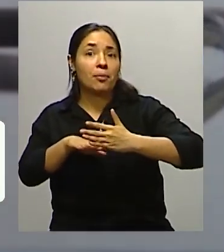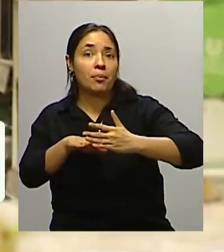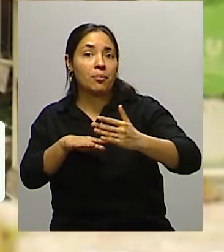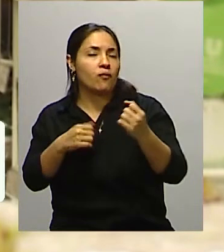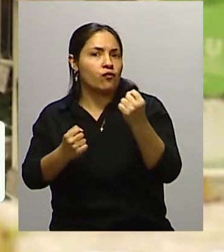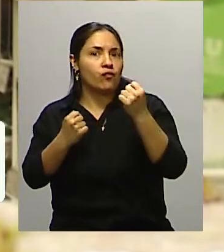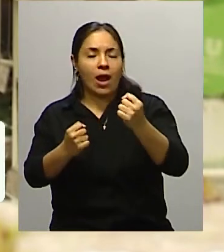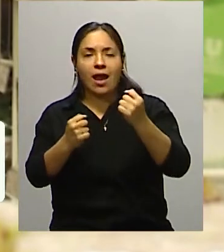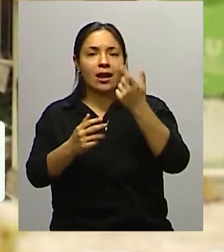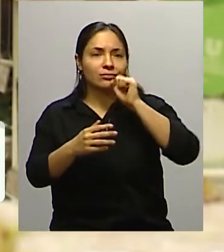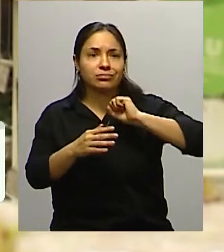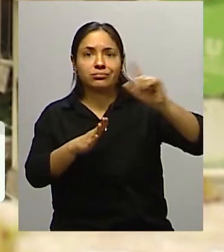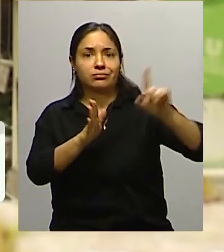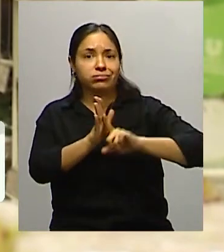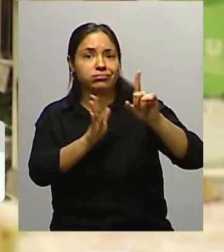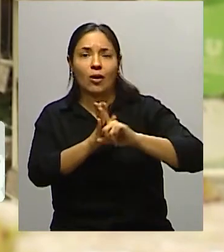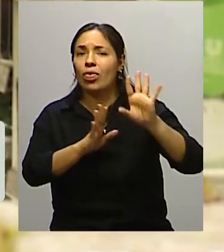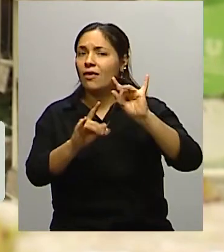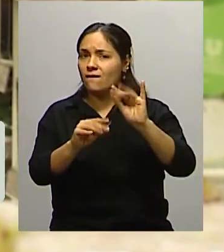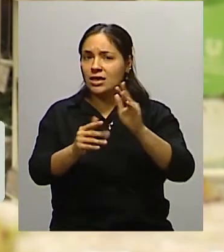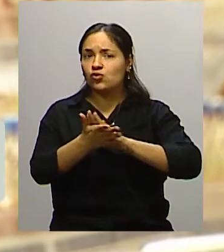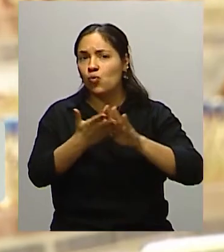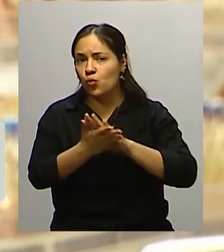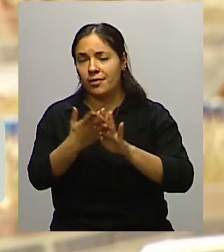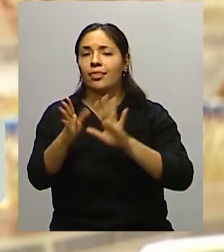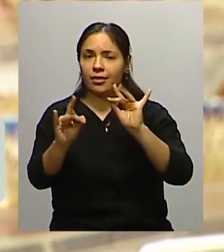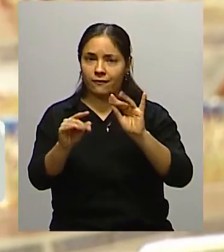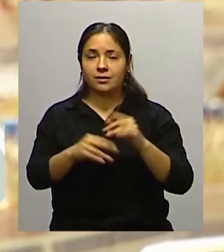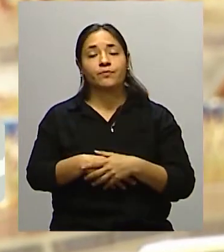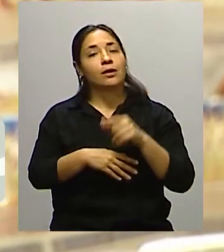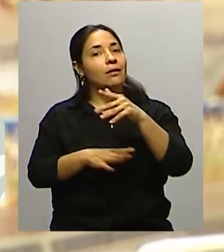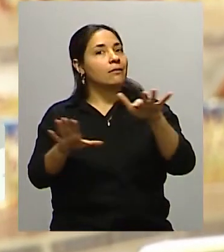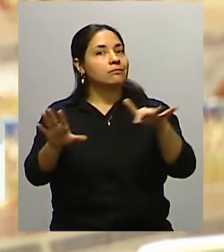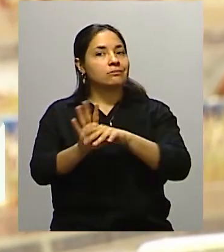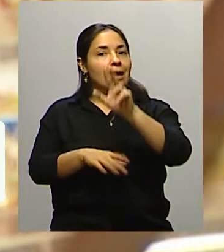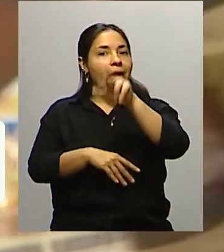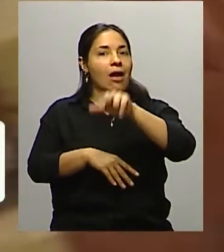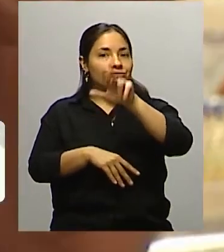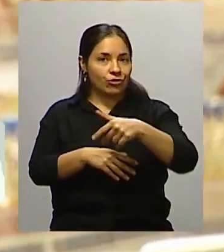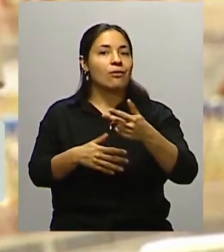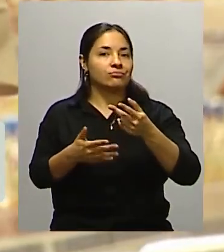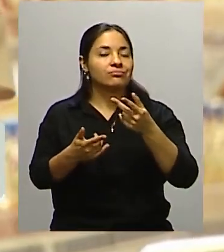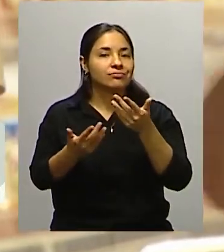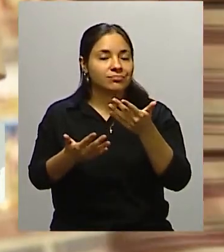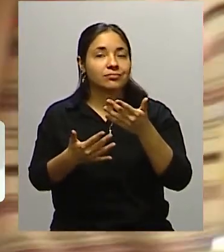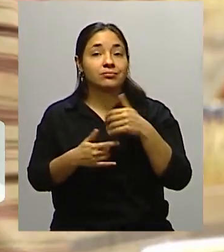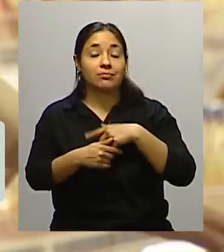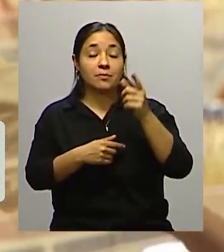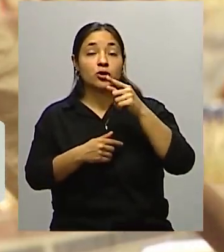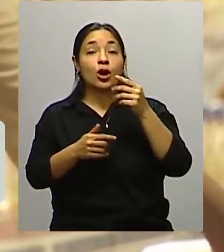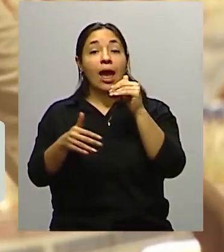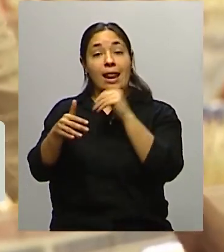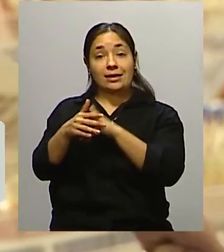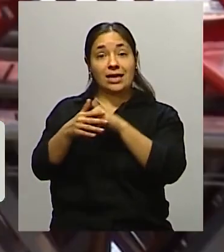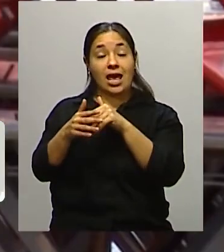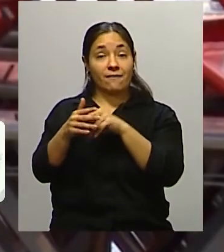consolidadas, que va a ser difícil desarmar. Finalmente probó ser cierta esta hipótesis, claro. Y bueno, la Reserva Federal se terminó